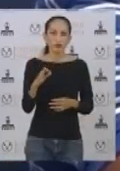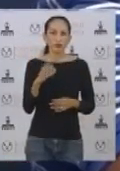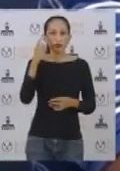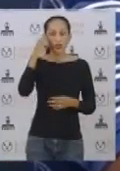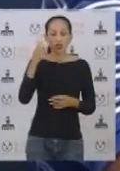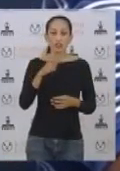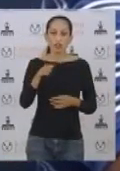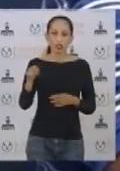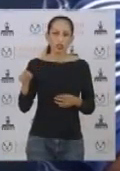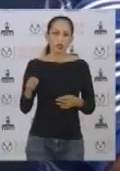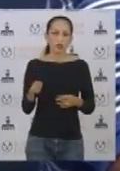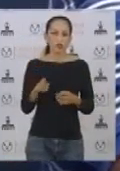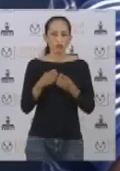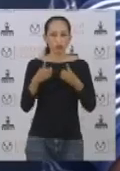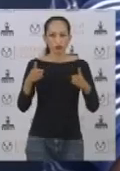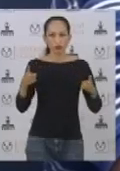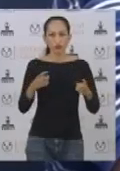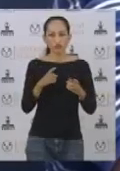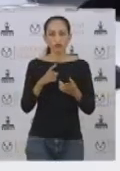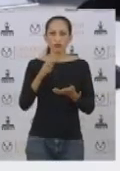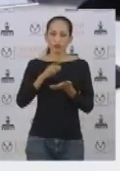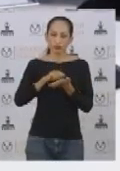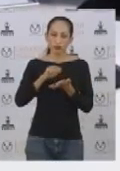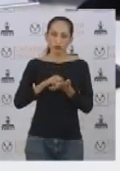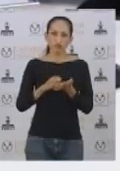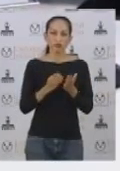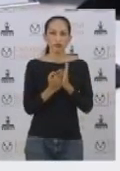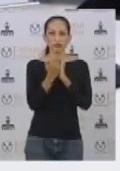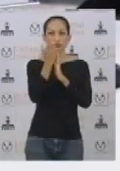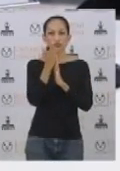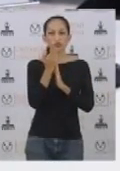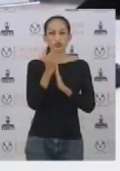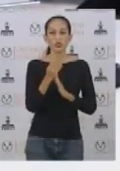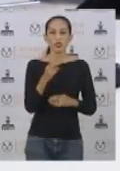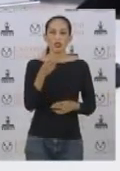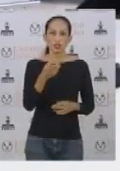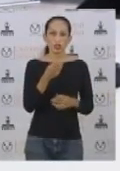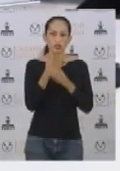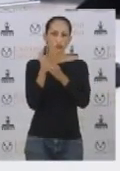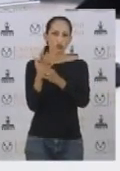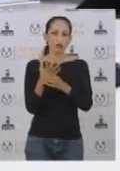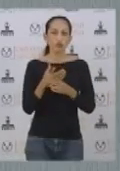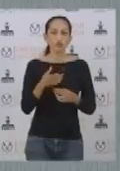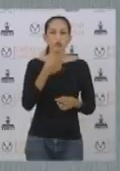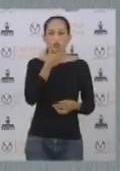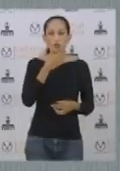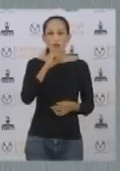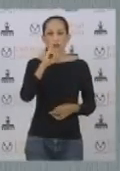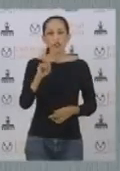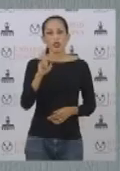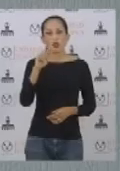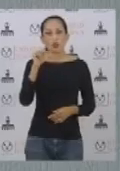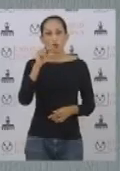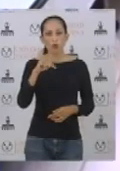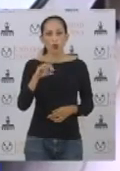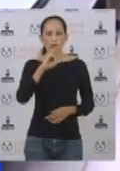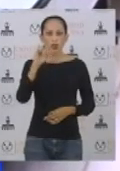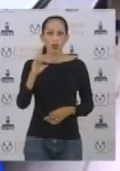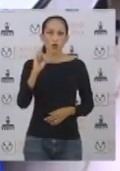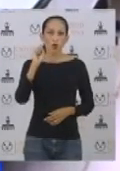al desarrollo profesional y personal de los tamaulipecos. Así lo dijo el director de las UNAEP, Juan José González